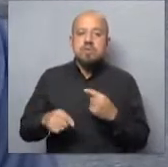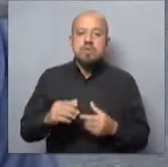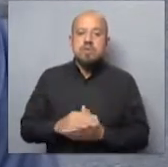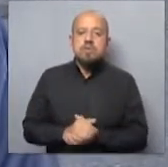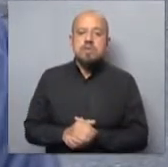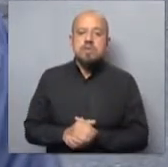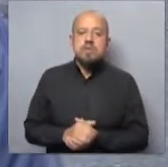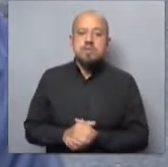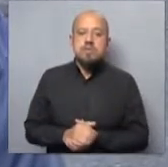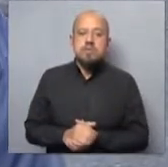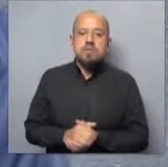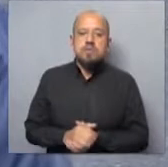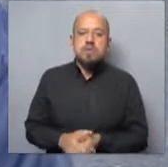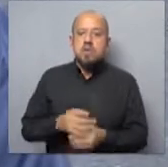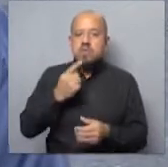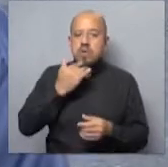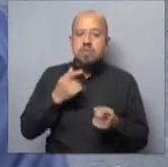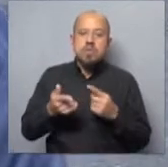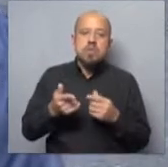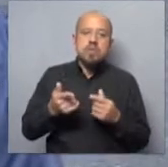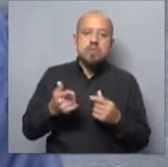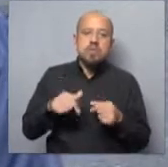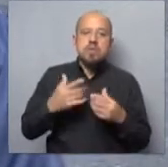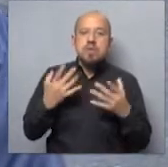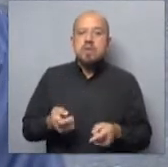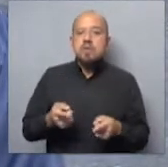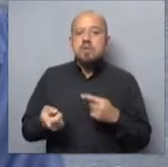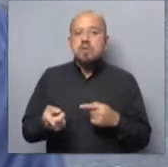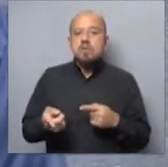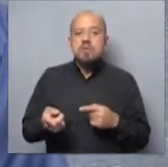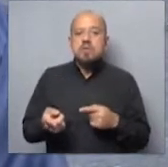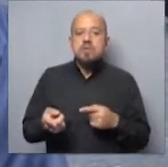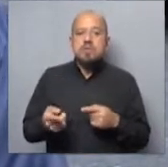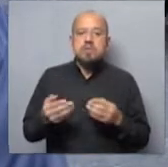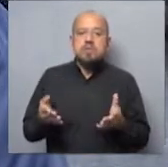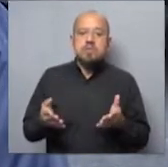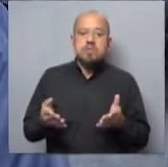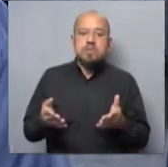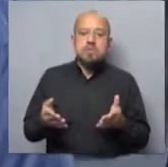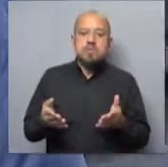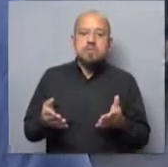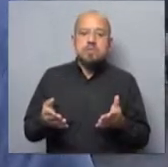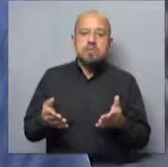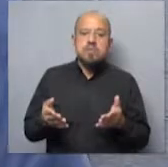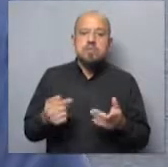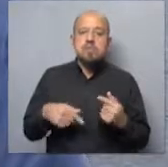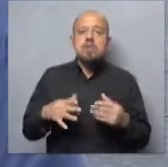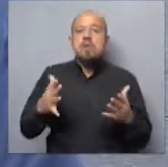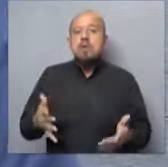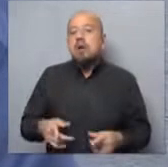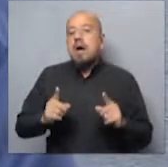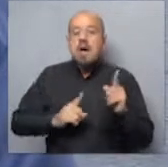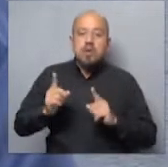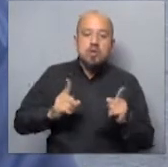¿verdad? Por ejemplo, queremos una reivindicación, que obtengamos algo,